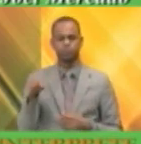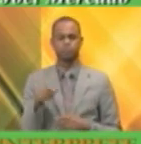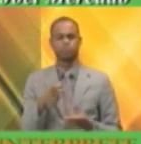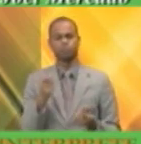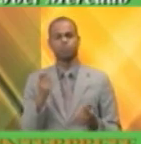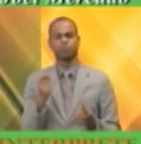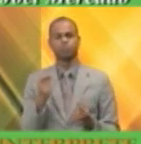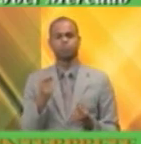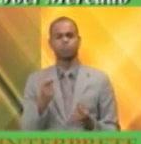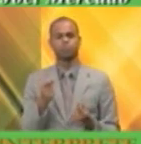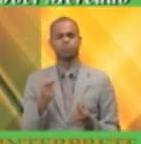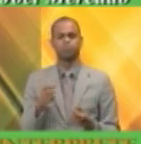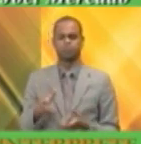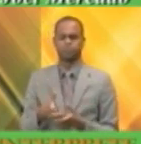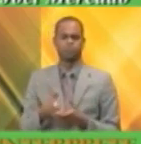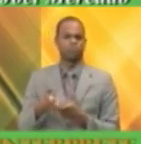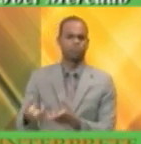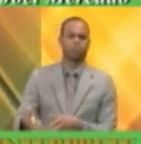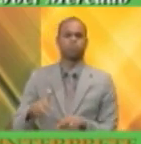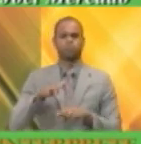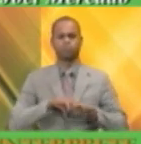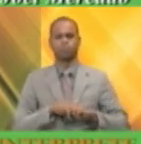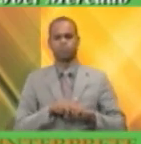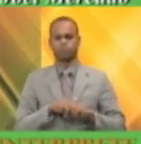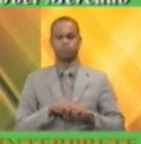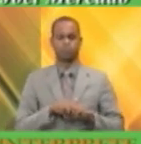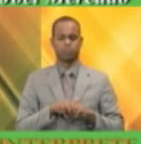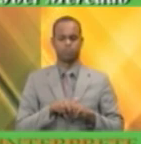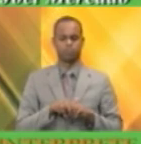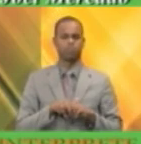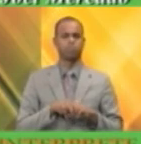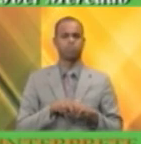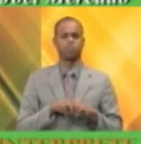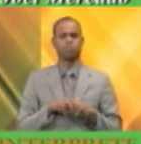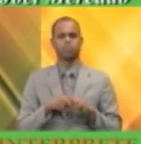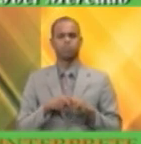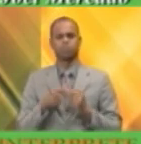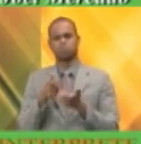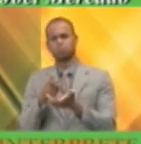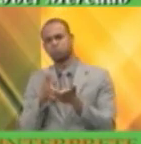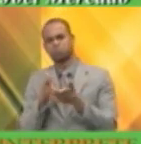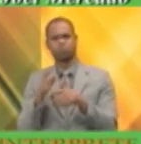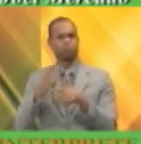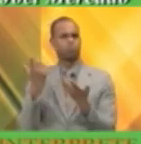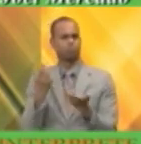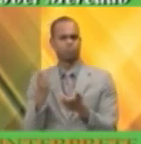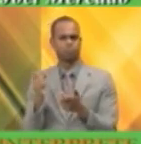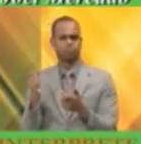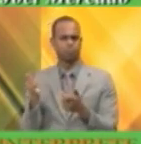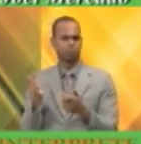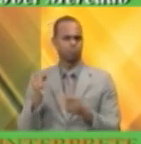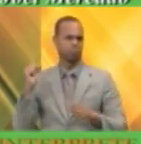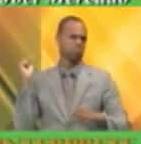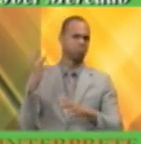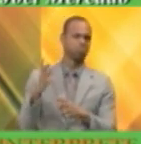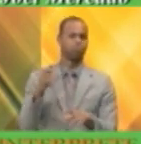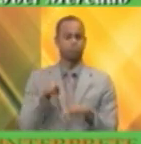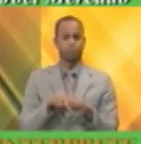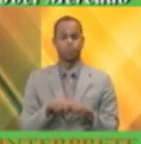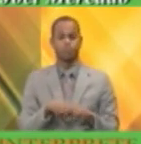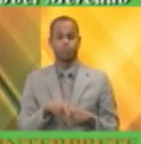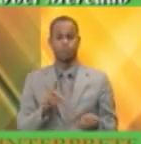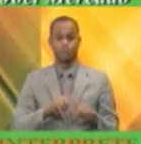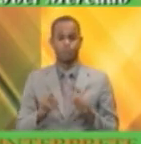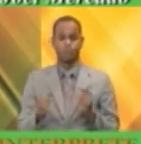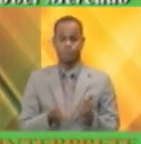se quita la prótesis si es amputado, ¿entiendes? Pero dime, ¿cómo competimos nosotros